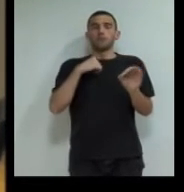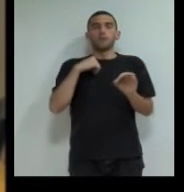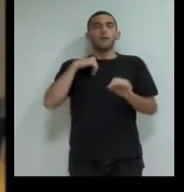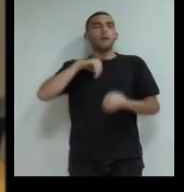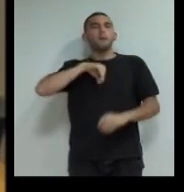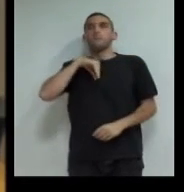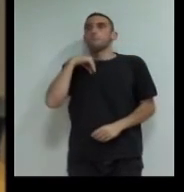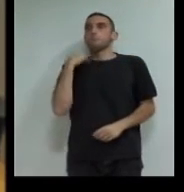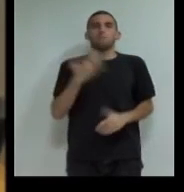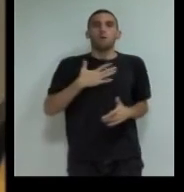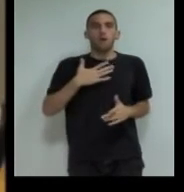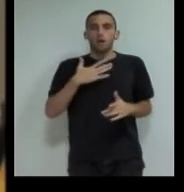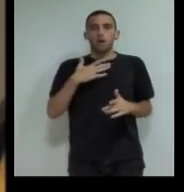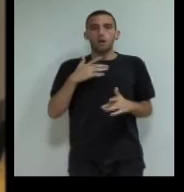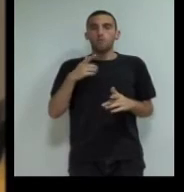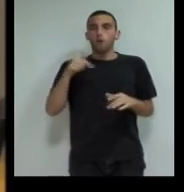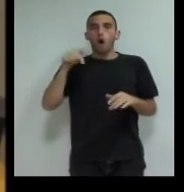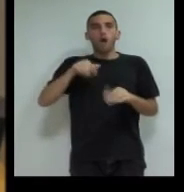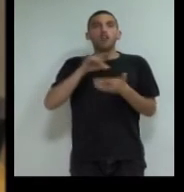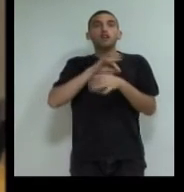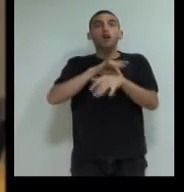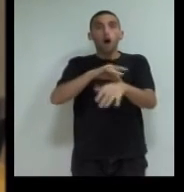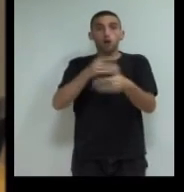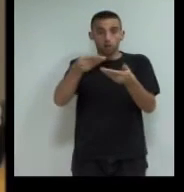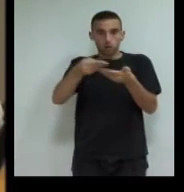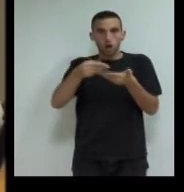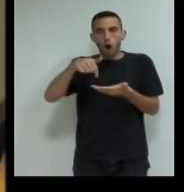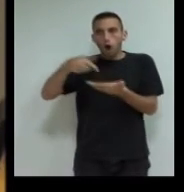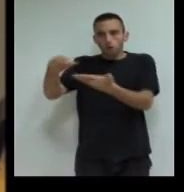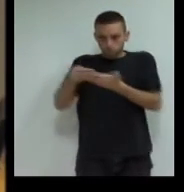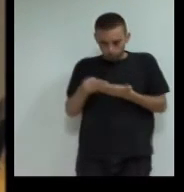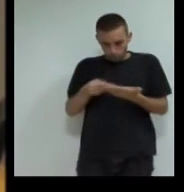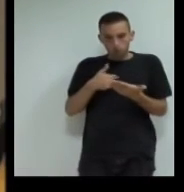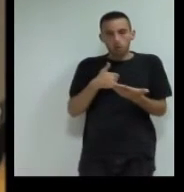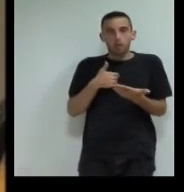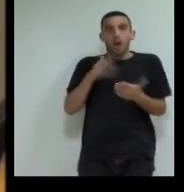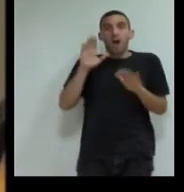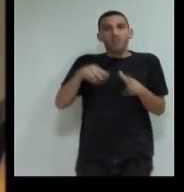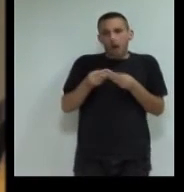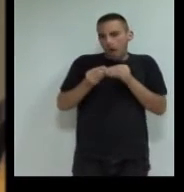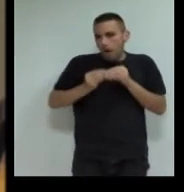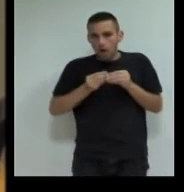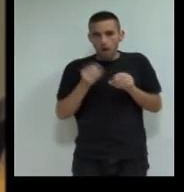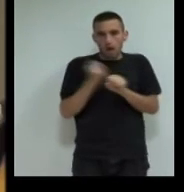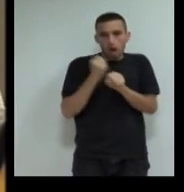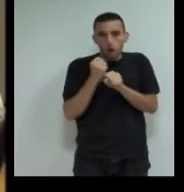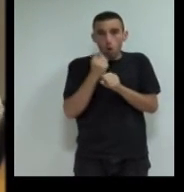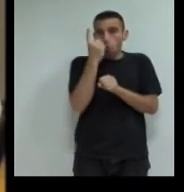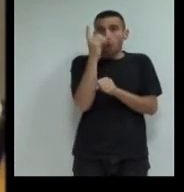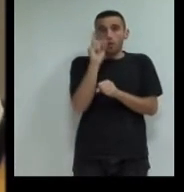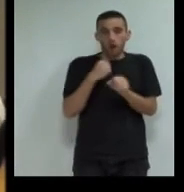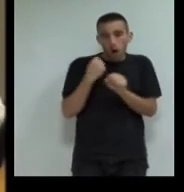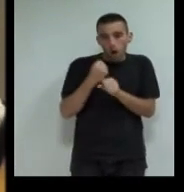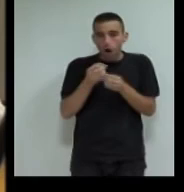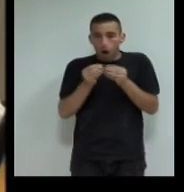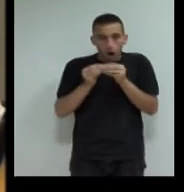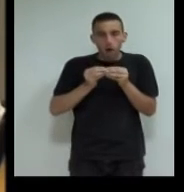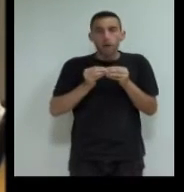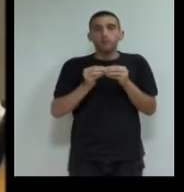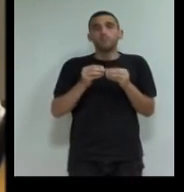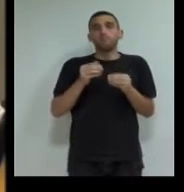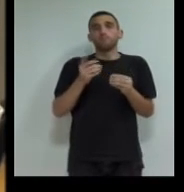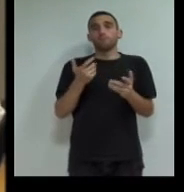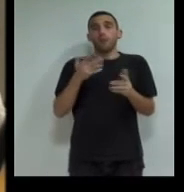da en el guión hoy. Y al final lo haces porque al final lo haces, pero al final, yo por ejemplo, a mí me gusta trabajar y trabajar